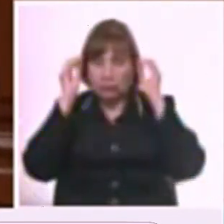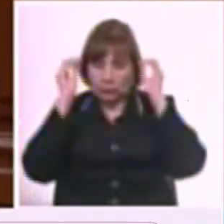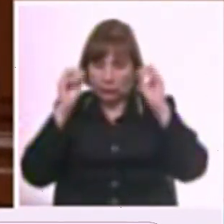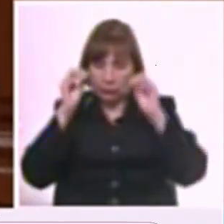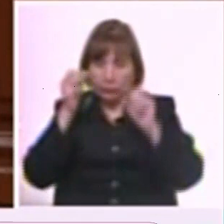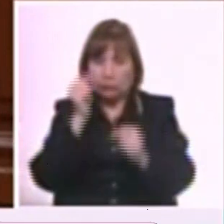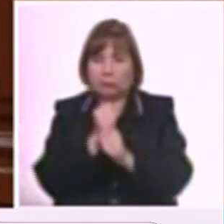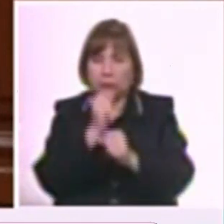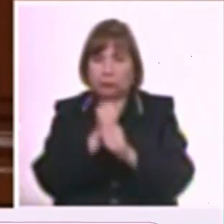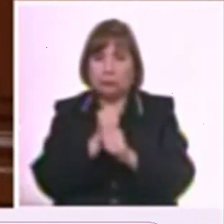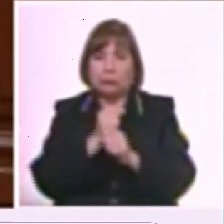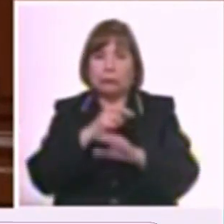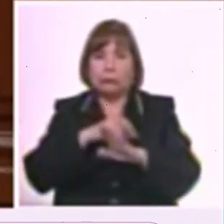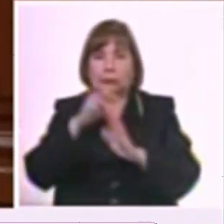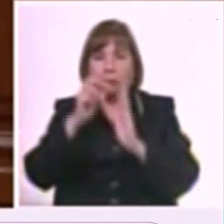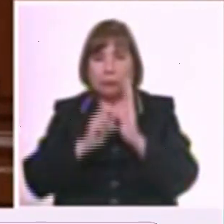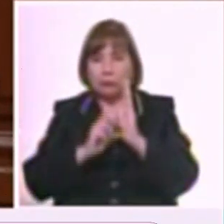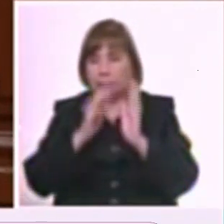Nuestros alumnos...